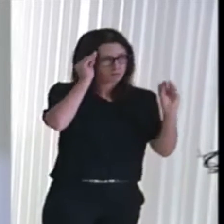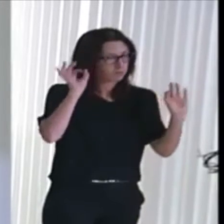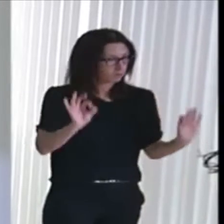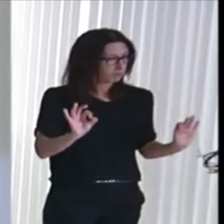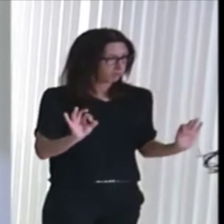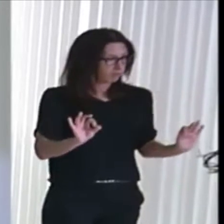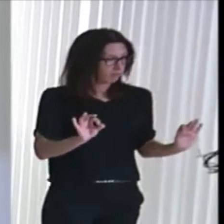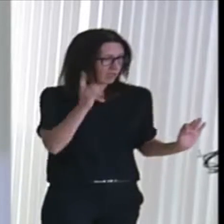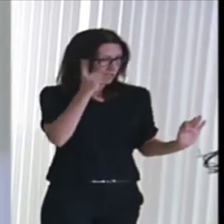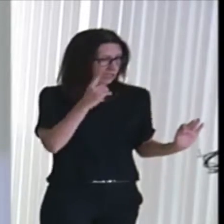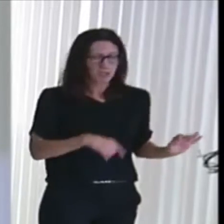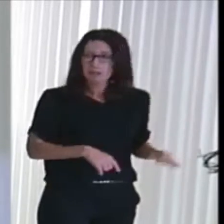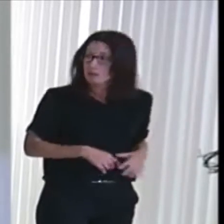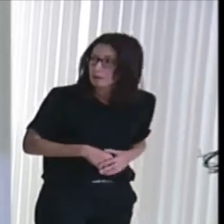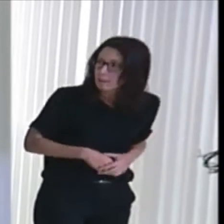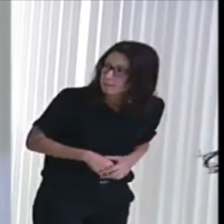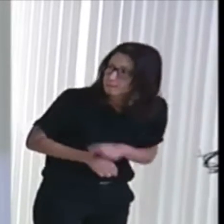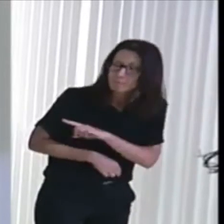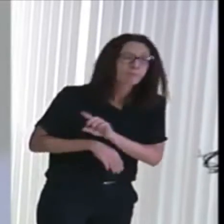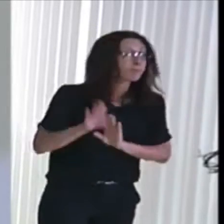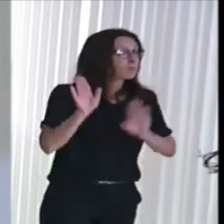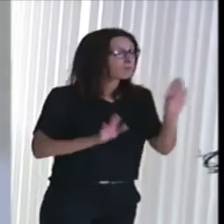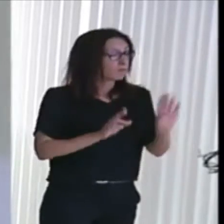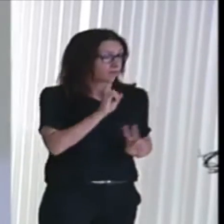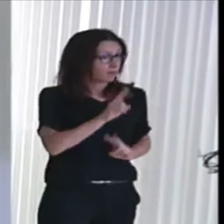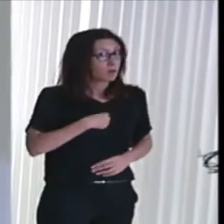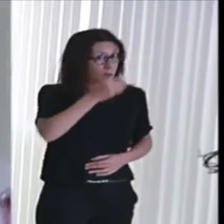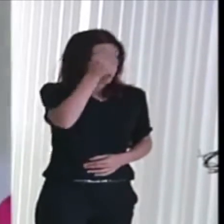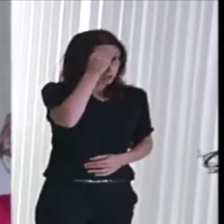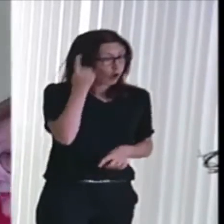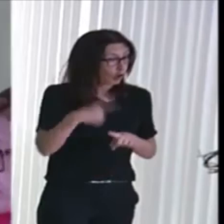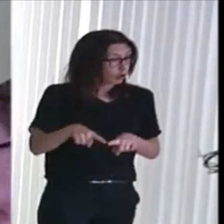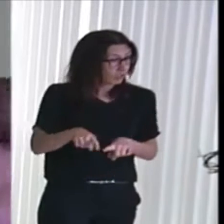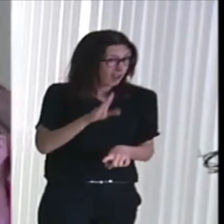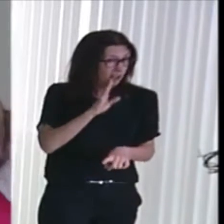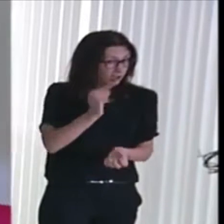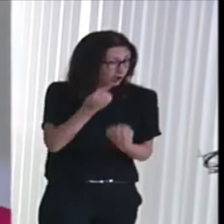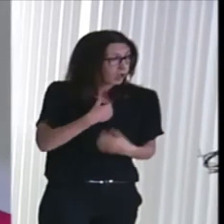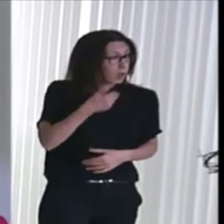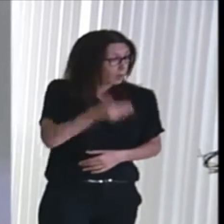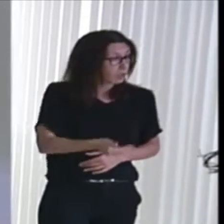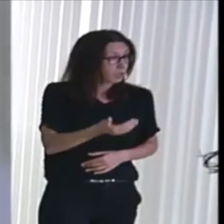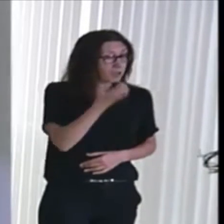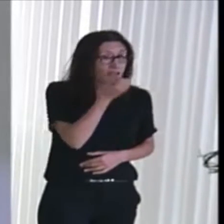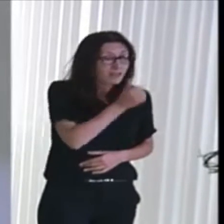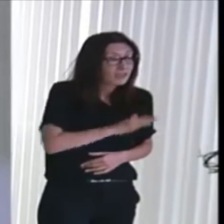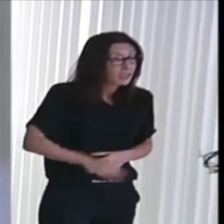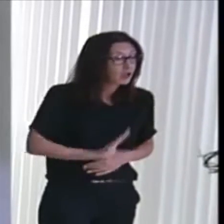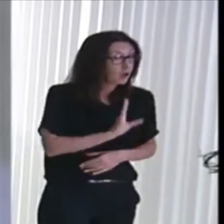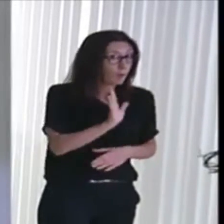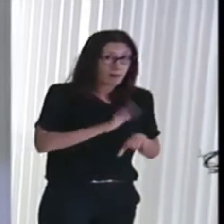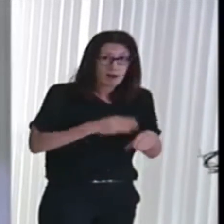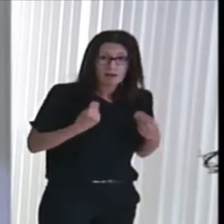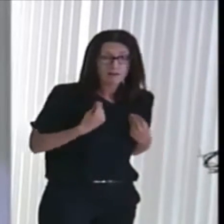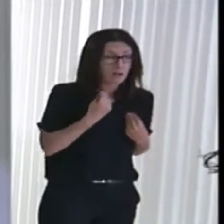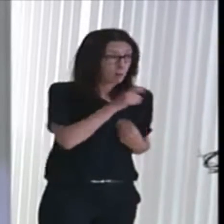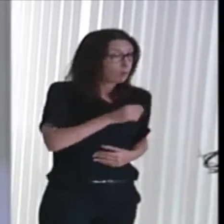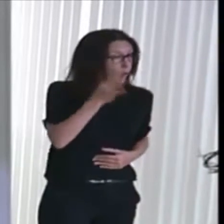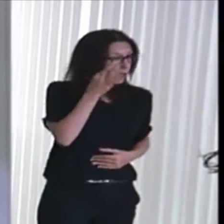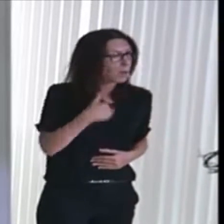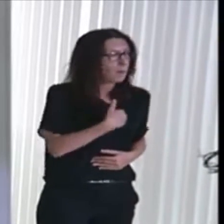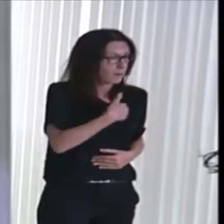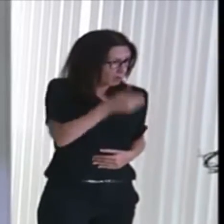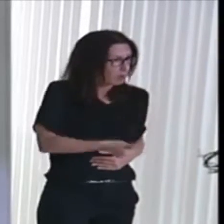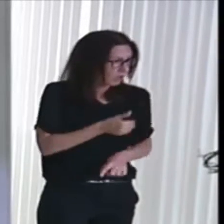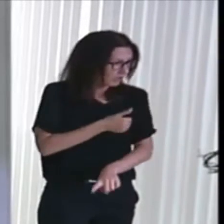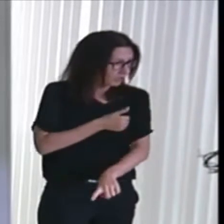me miro. A mí me parece importante todo esto que has dicho, porque los niños juegan un papel muy importante dentro de la vida de las mujeres y